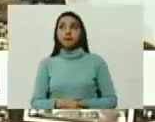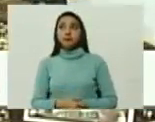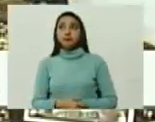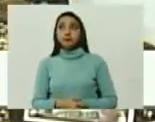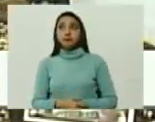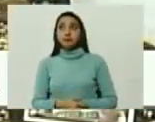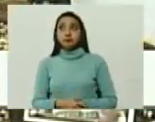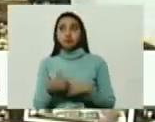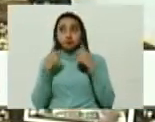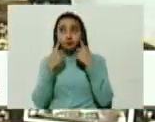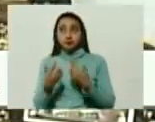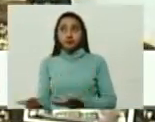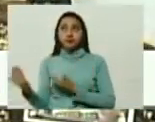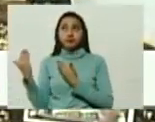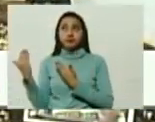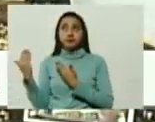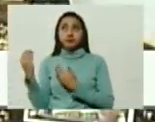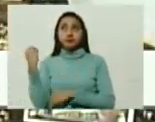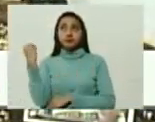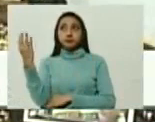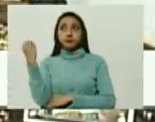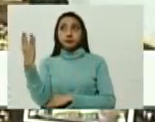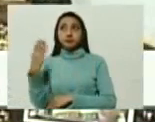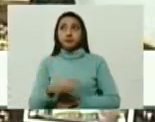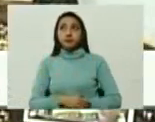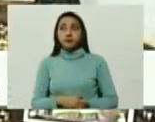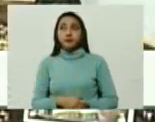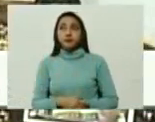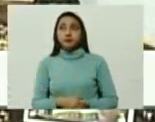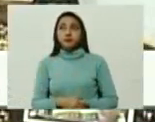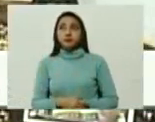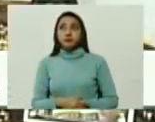adelante diputada correa